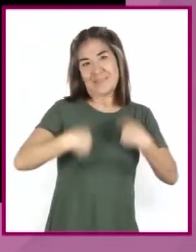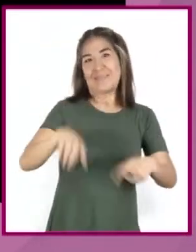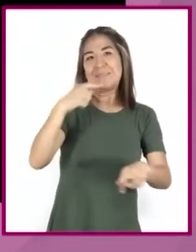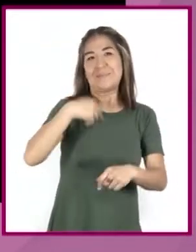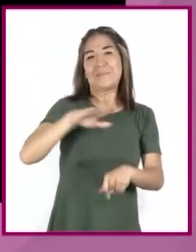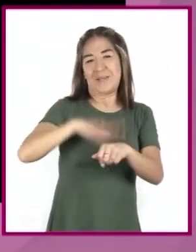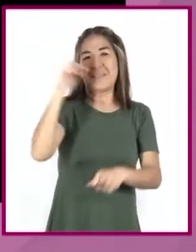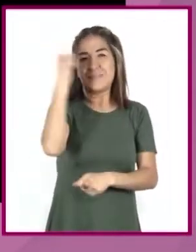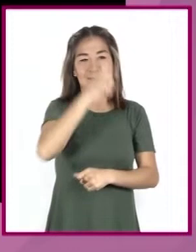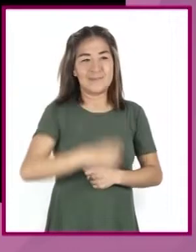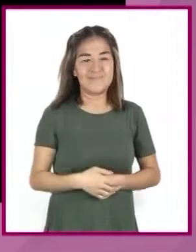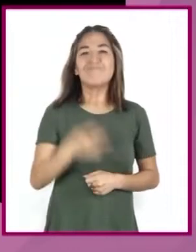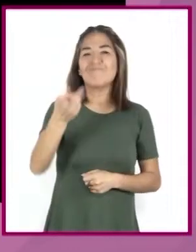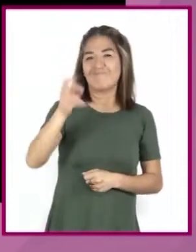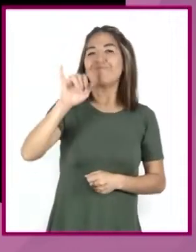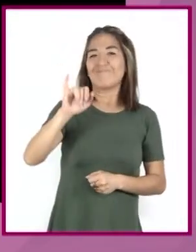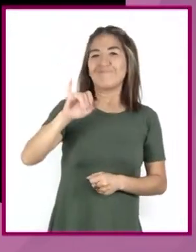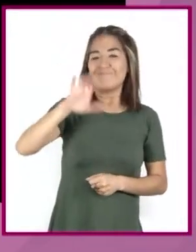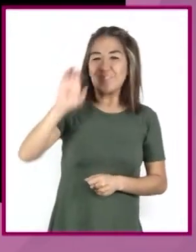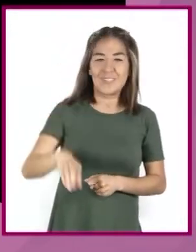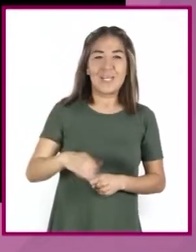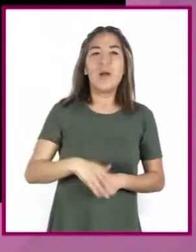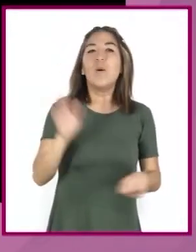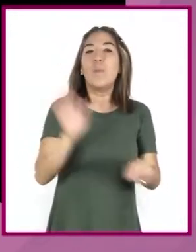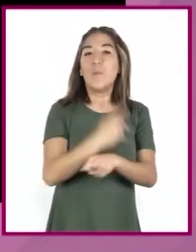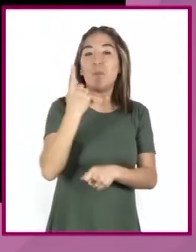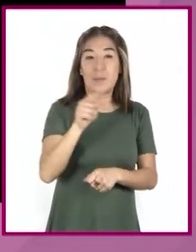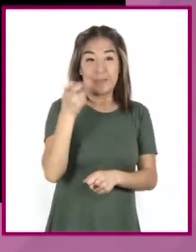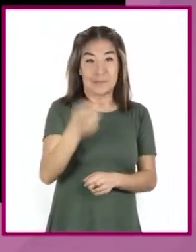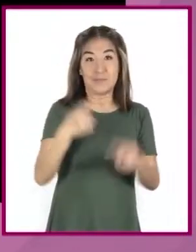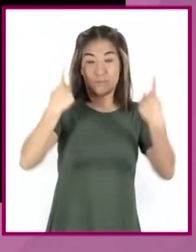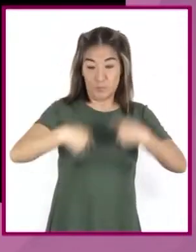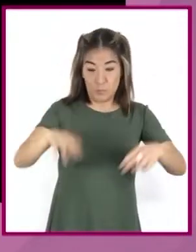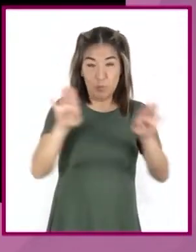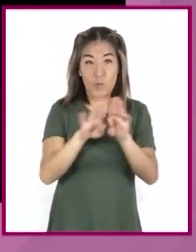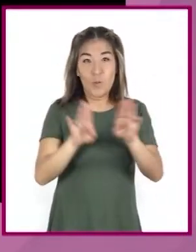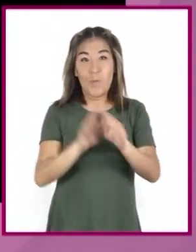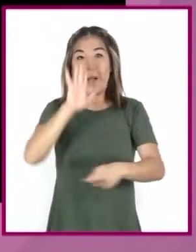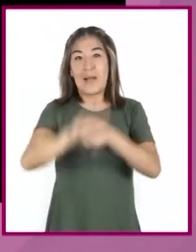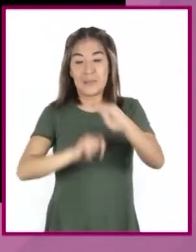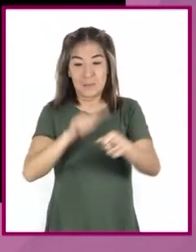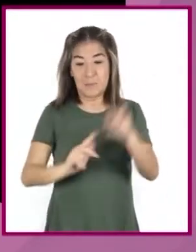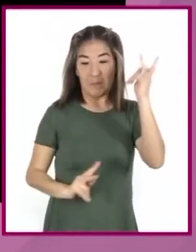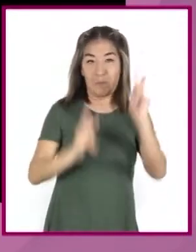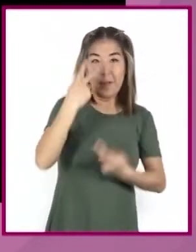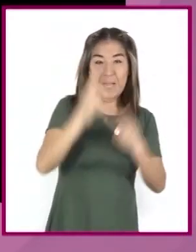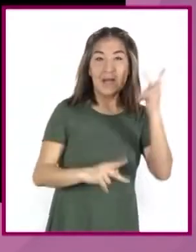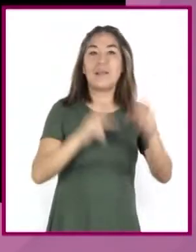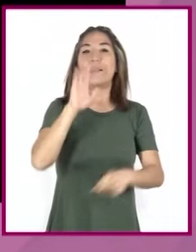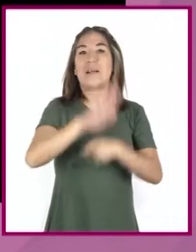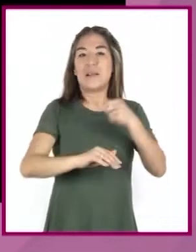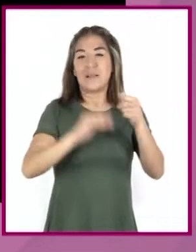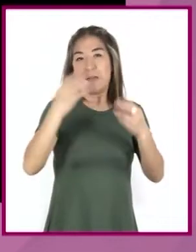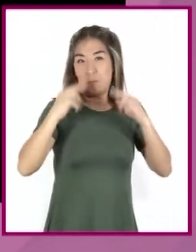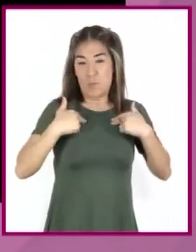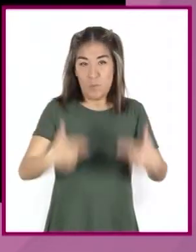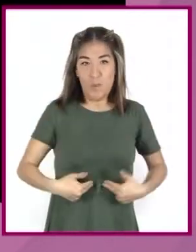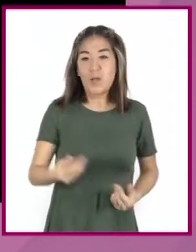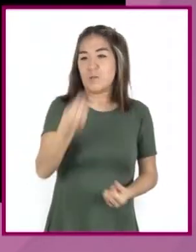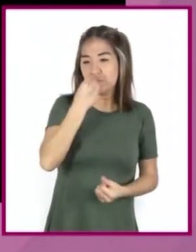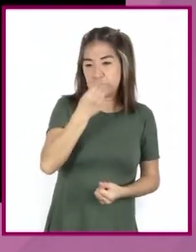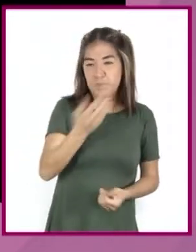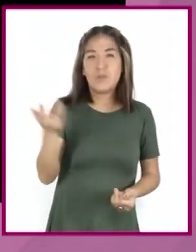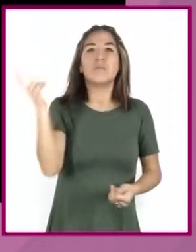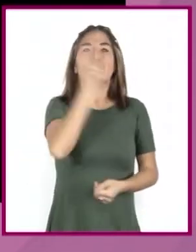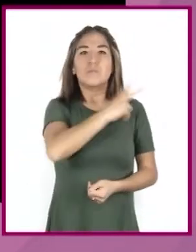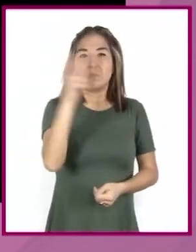el caso de los seres vivos, existe un mayor nivel de complejidad, pues nos nutrimos, respiramos y